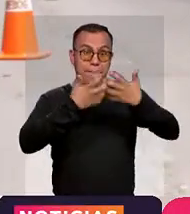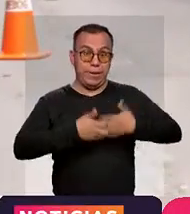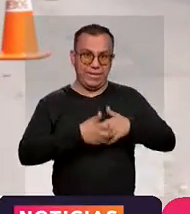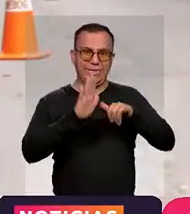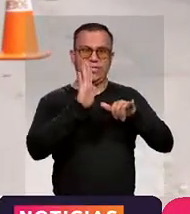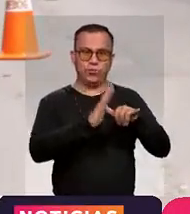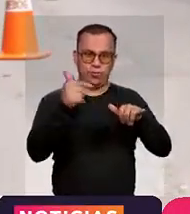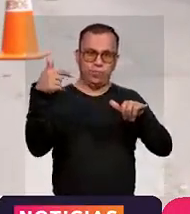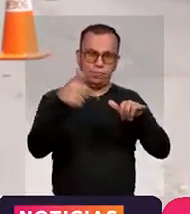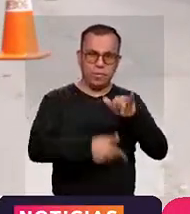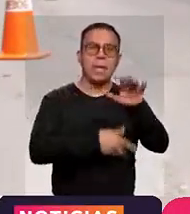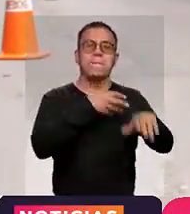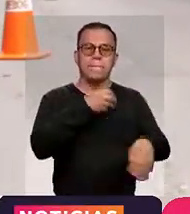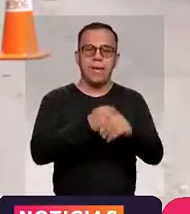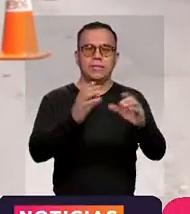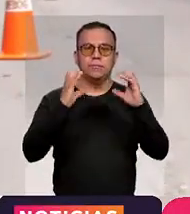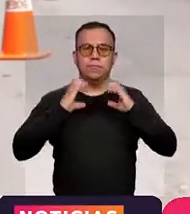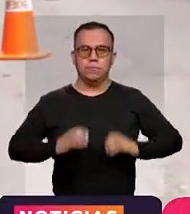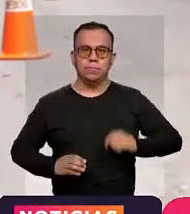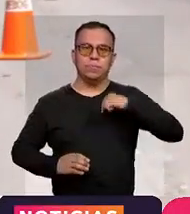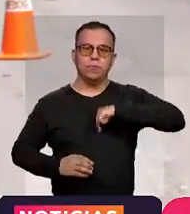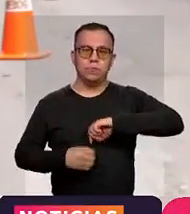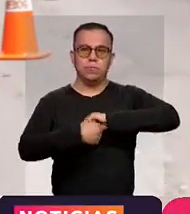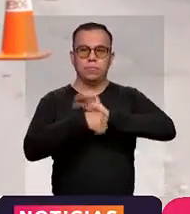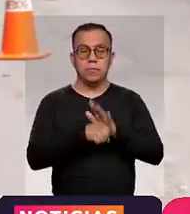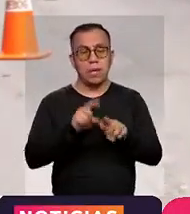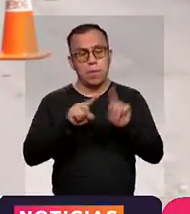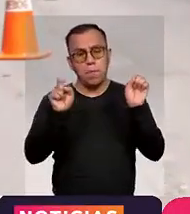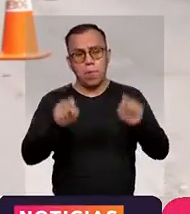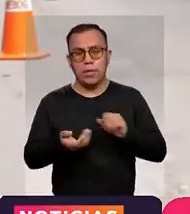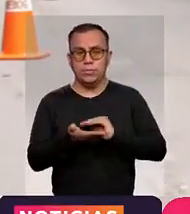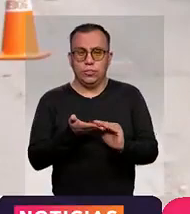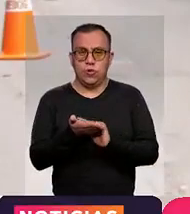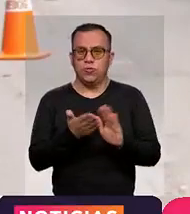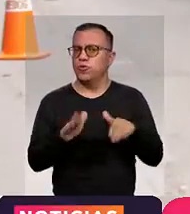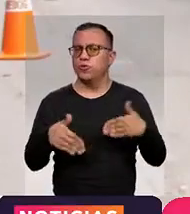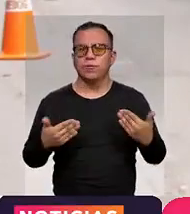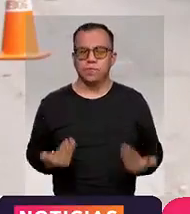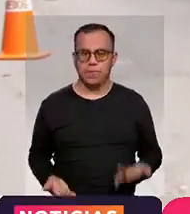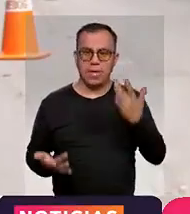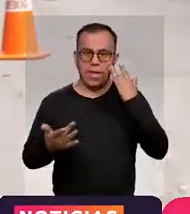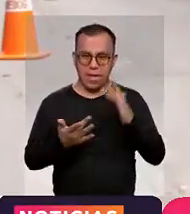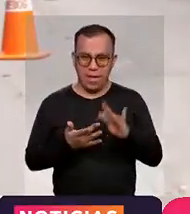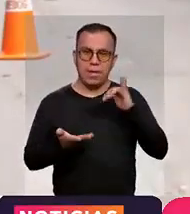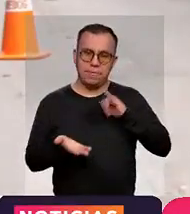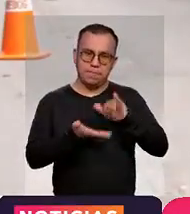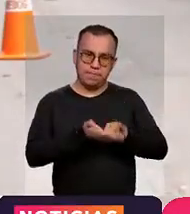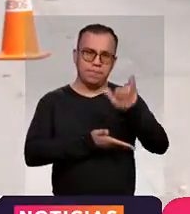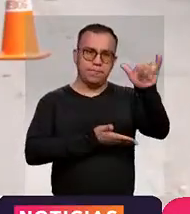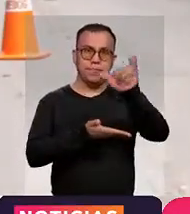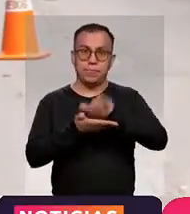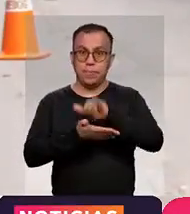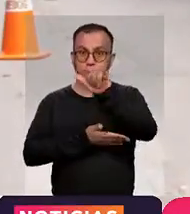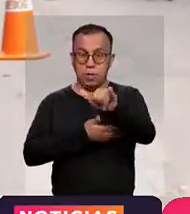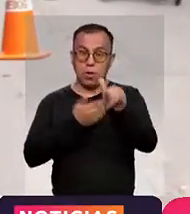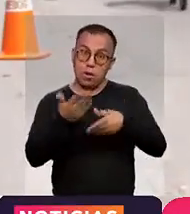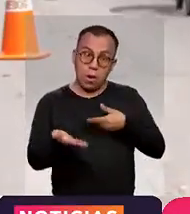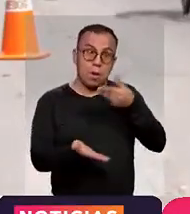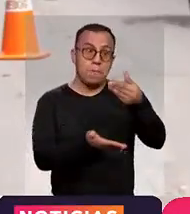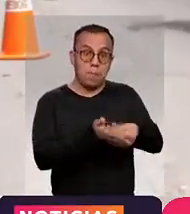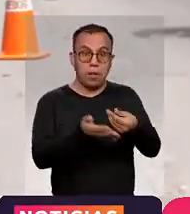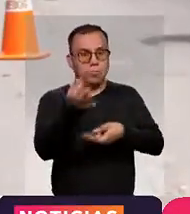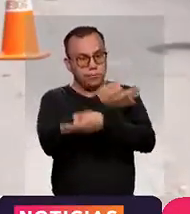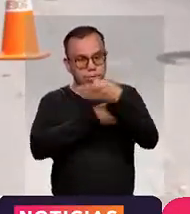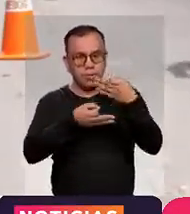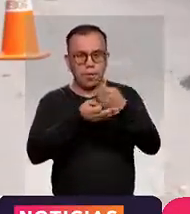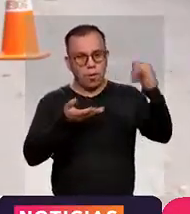sino también quienes se contagien siendo pasajeros, pueden solucionarlo directamente con estas aerolíneas y les pueden o reprogramar